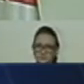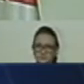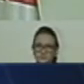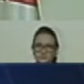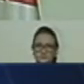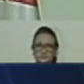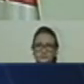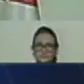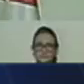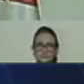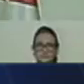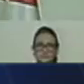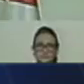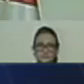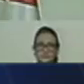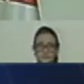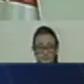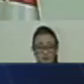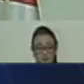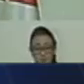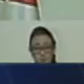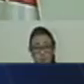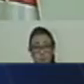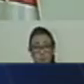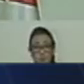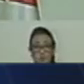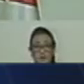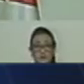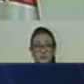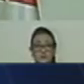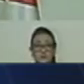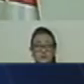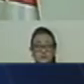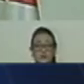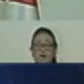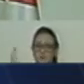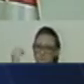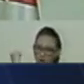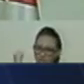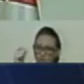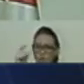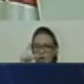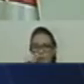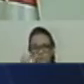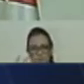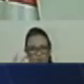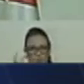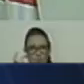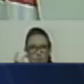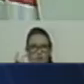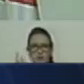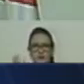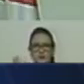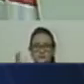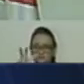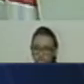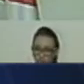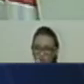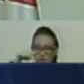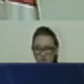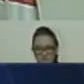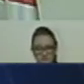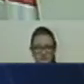Así que también le he propuesto que lo hagan con los embajadores y embajadoras acreditados en el